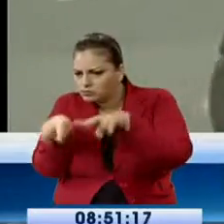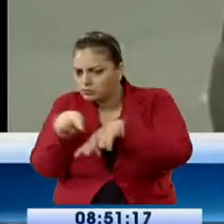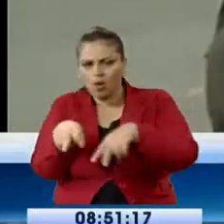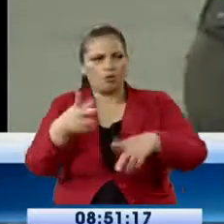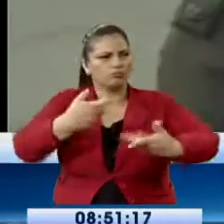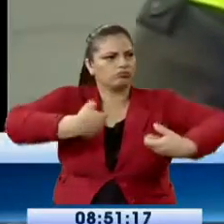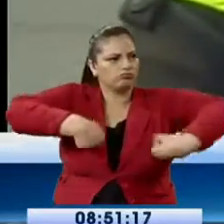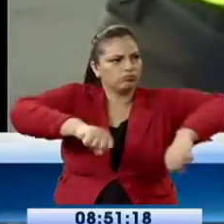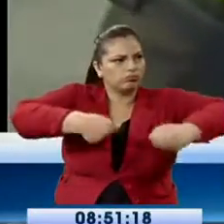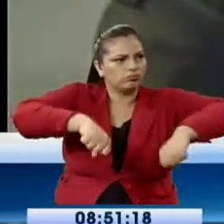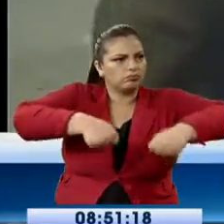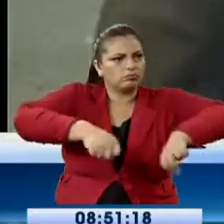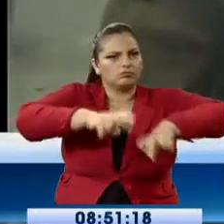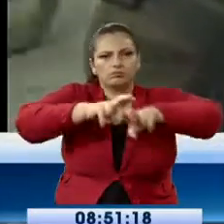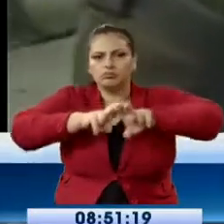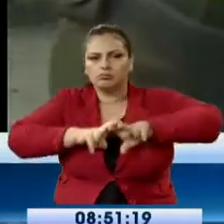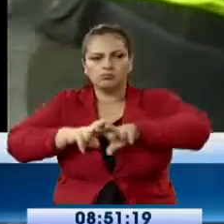motocicletas.